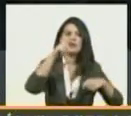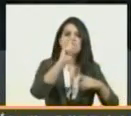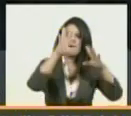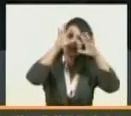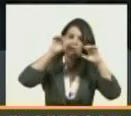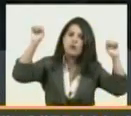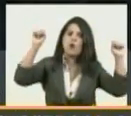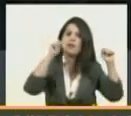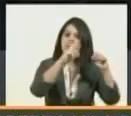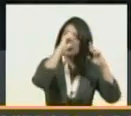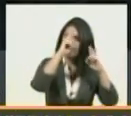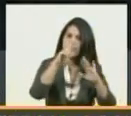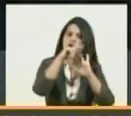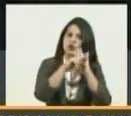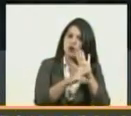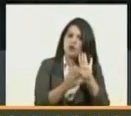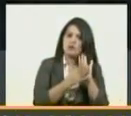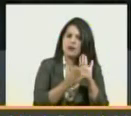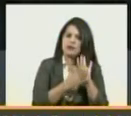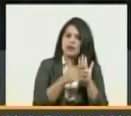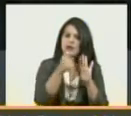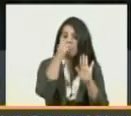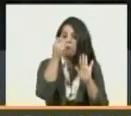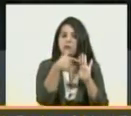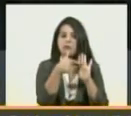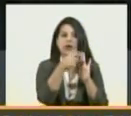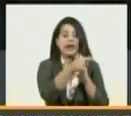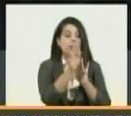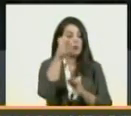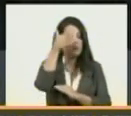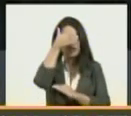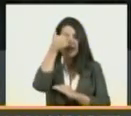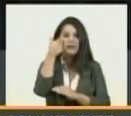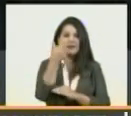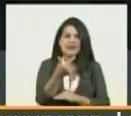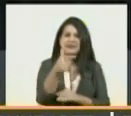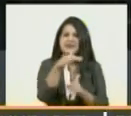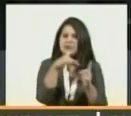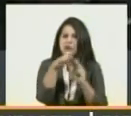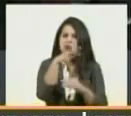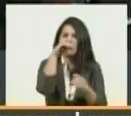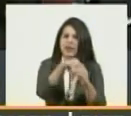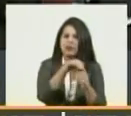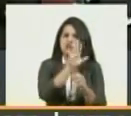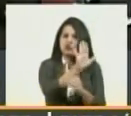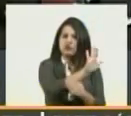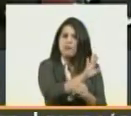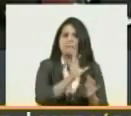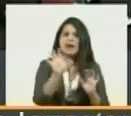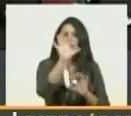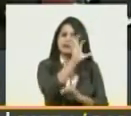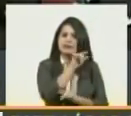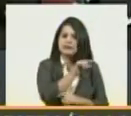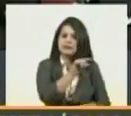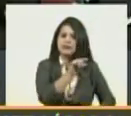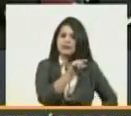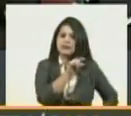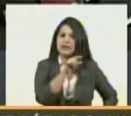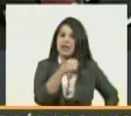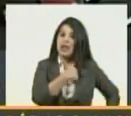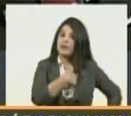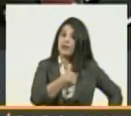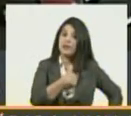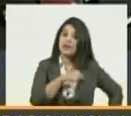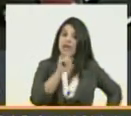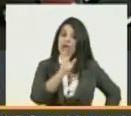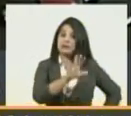normas internacionales, se hagan los ciegos sobre las terribles realidades que lamentablemente